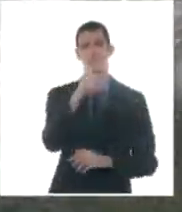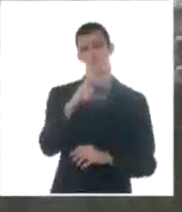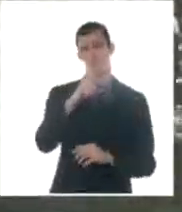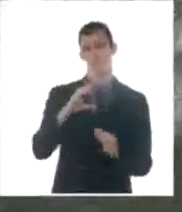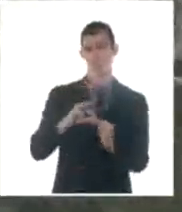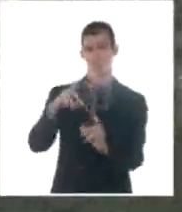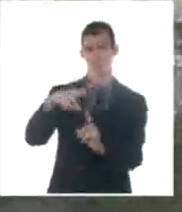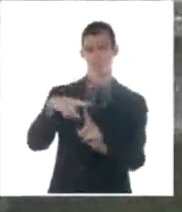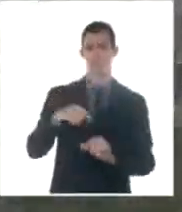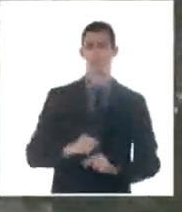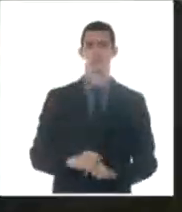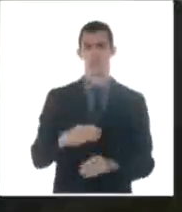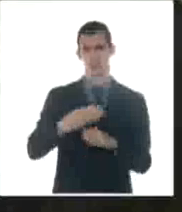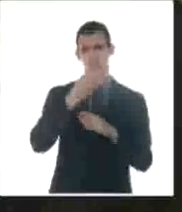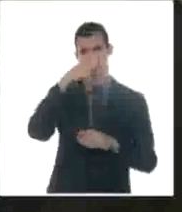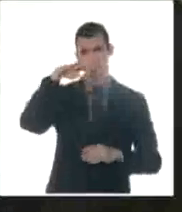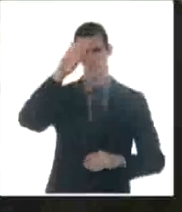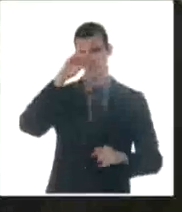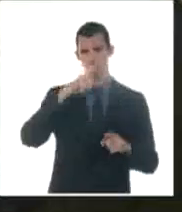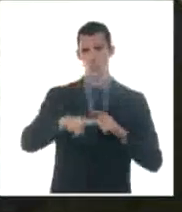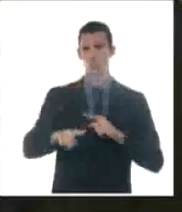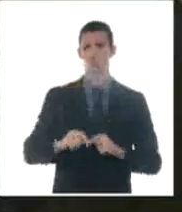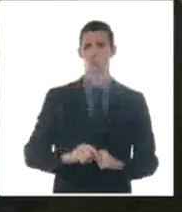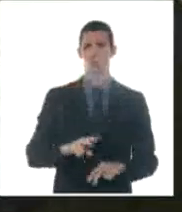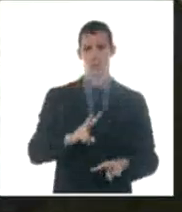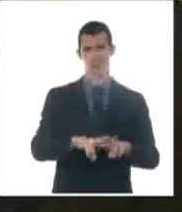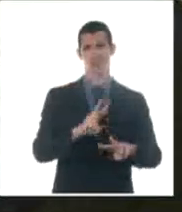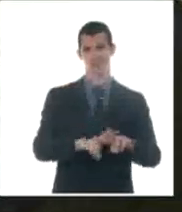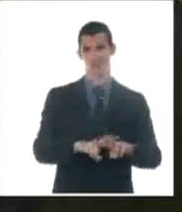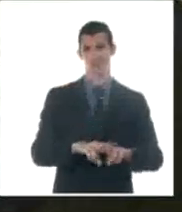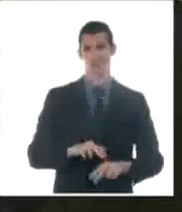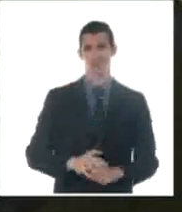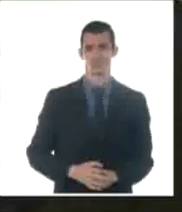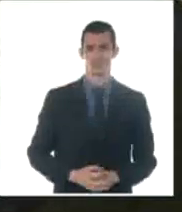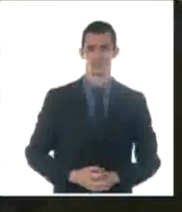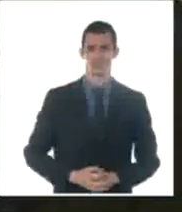Guantánamo, Santiago de Cuba y La Habana.